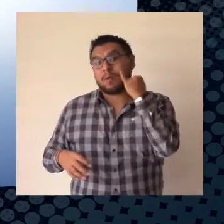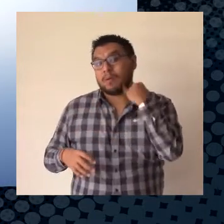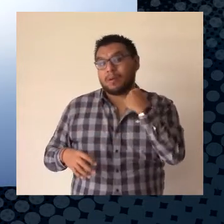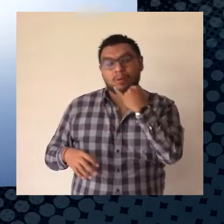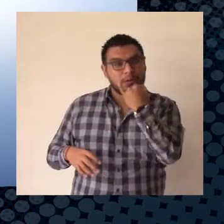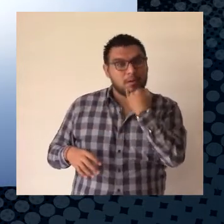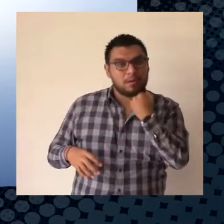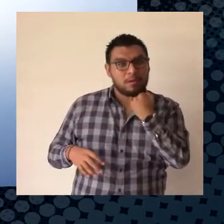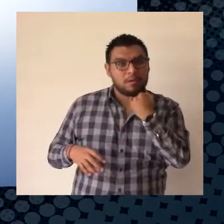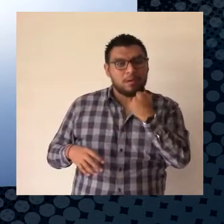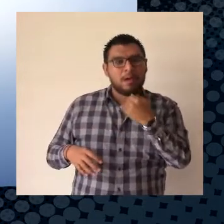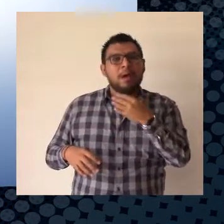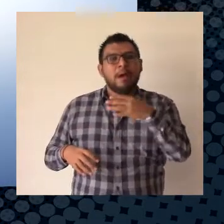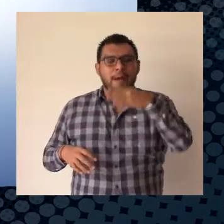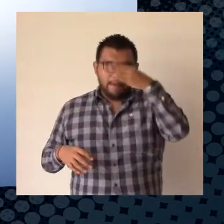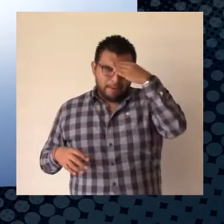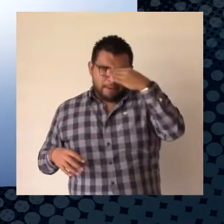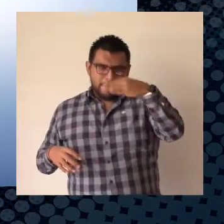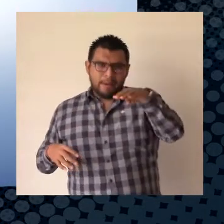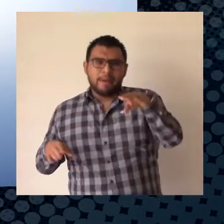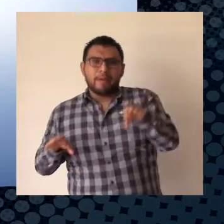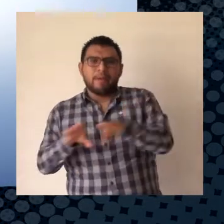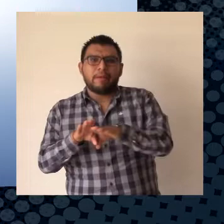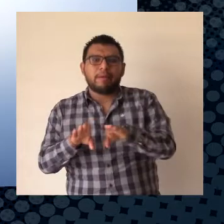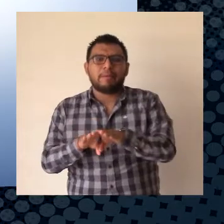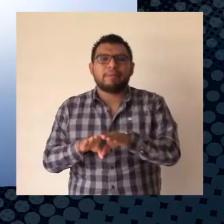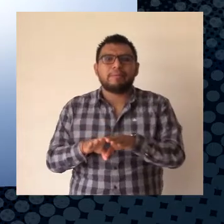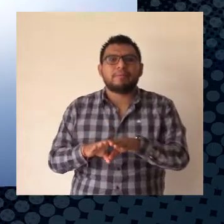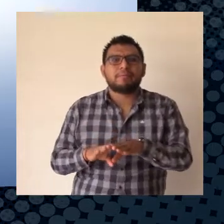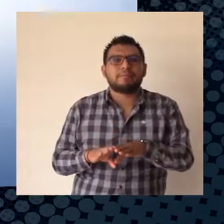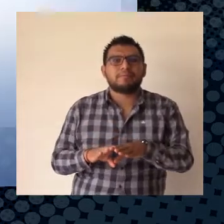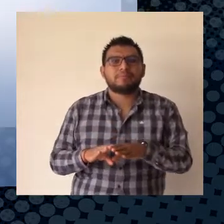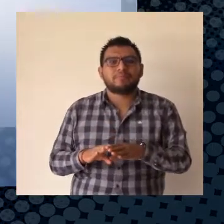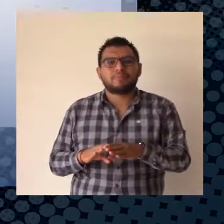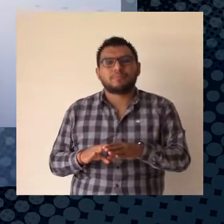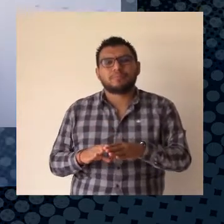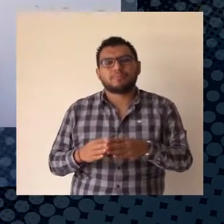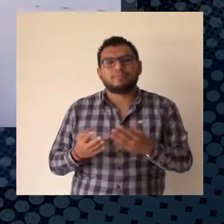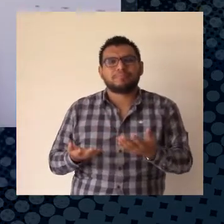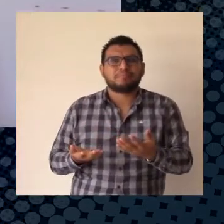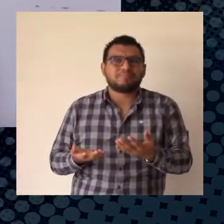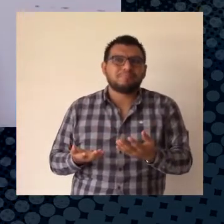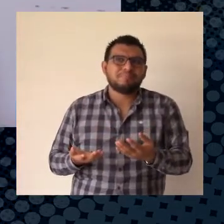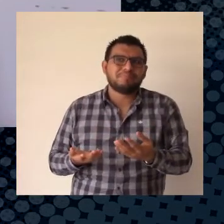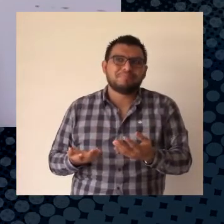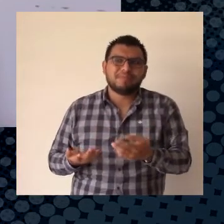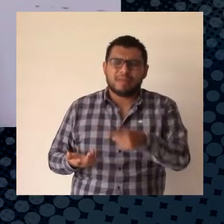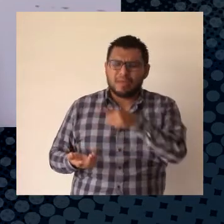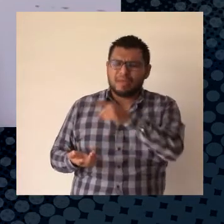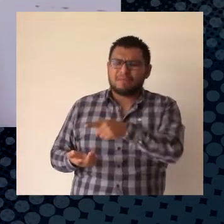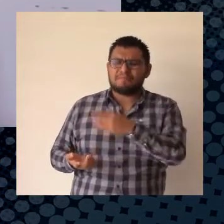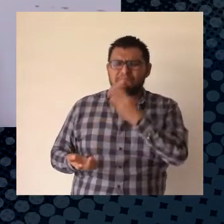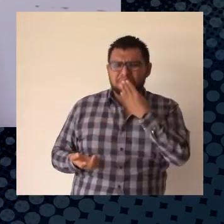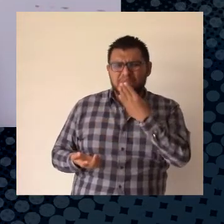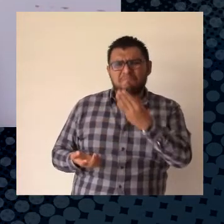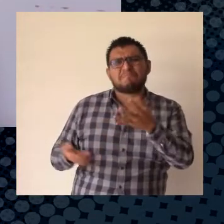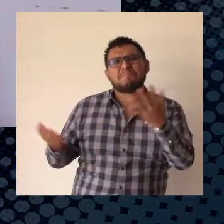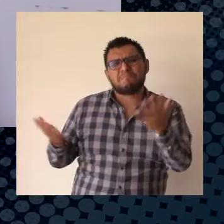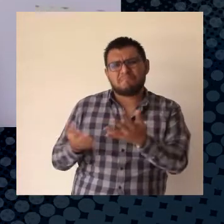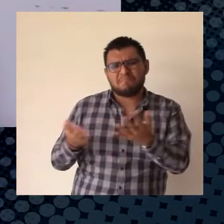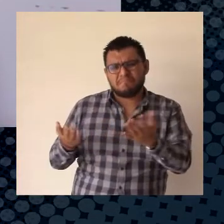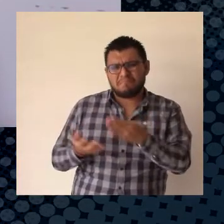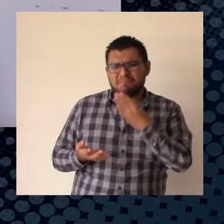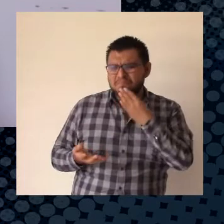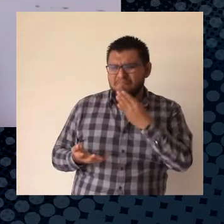era un experto en esta materia. Si hubiéramos podido darles un grado, creo que les daríamos maestría y posiblemente hasta